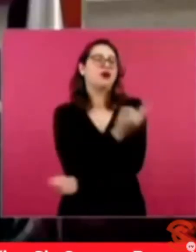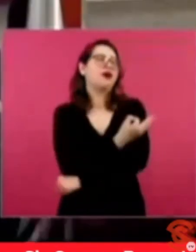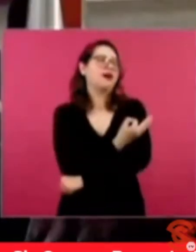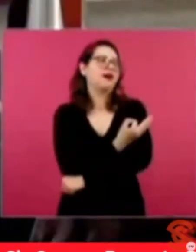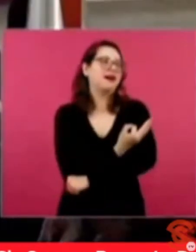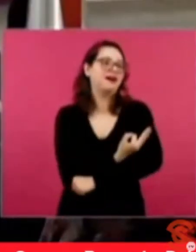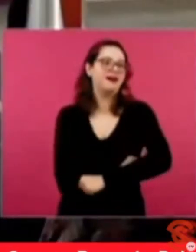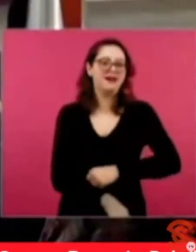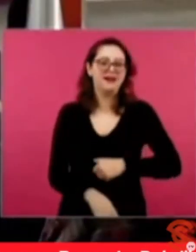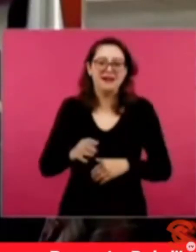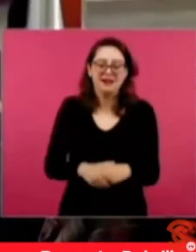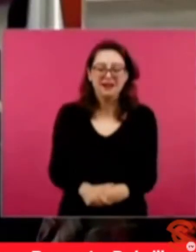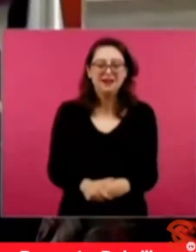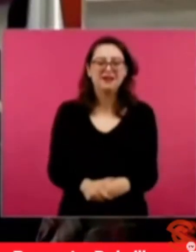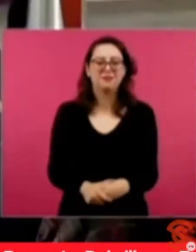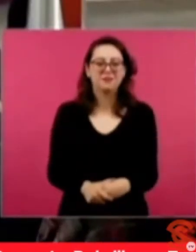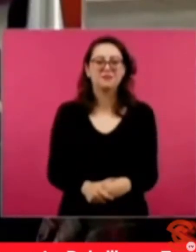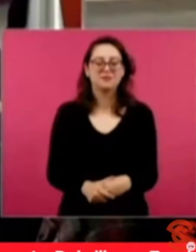fíjense lo que